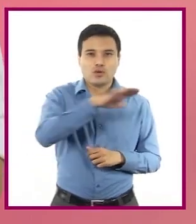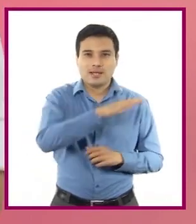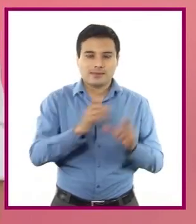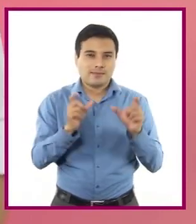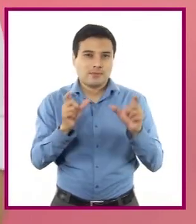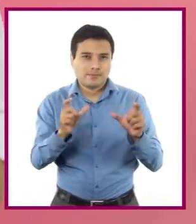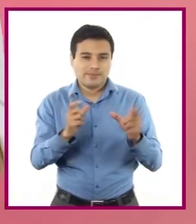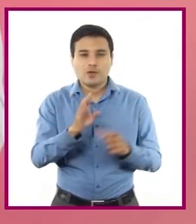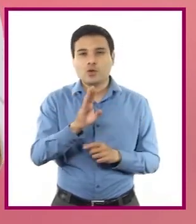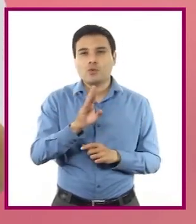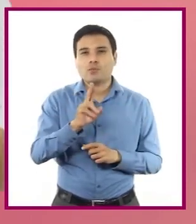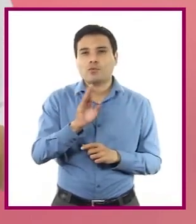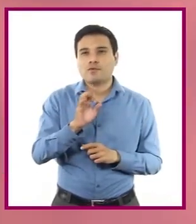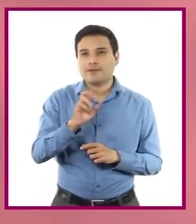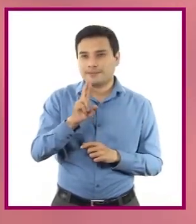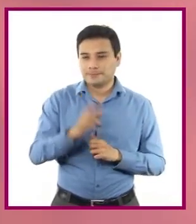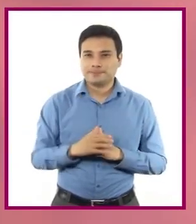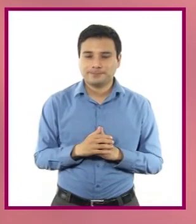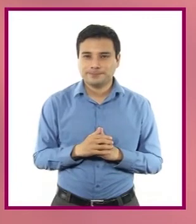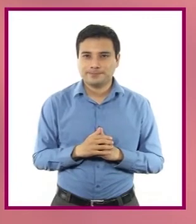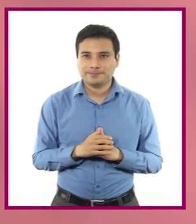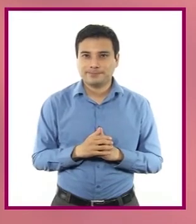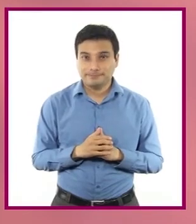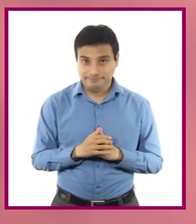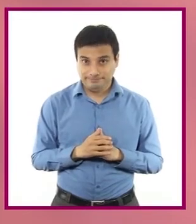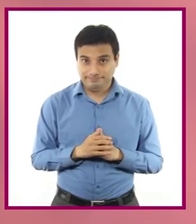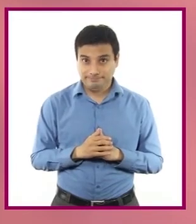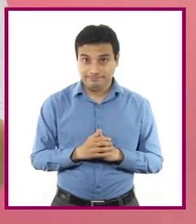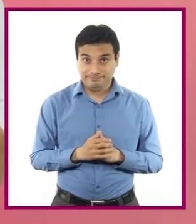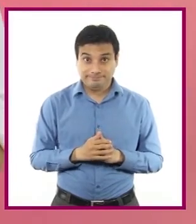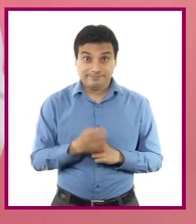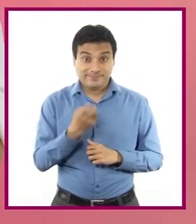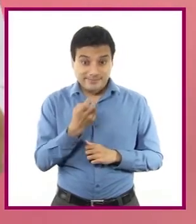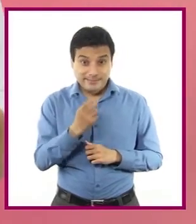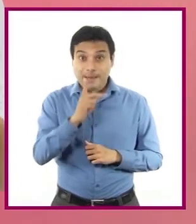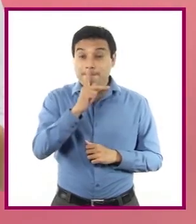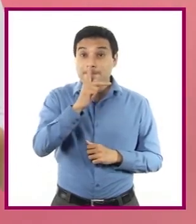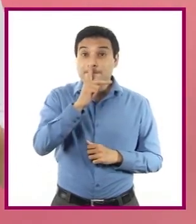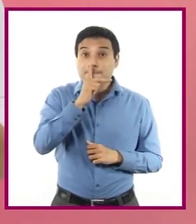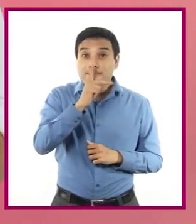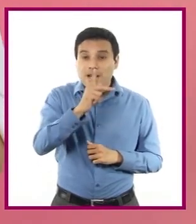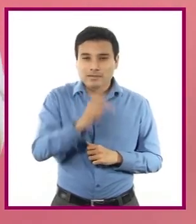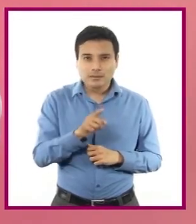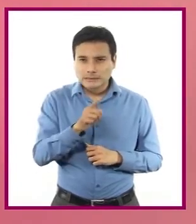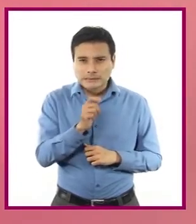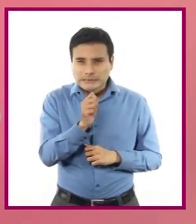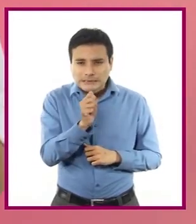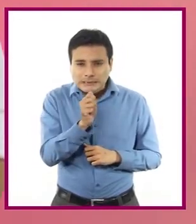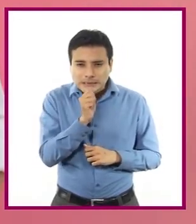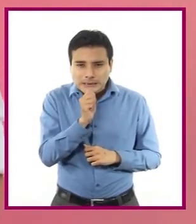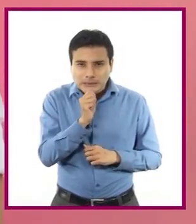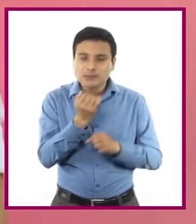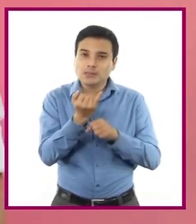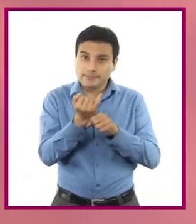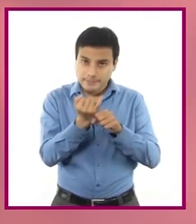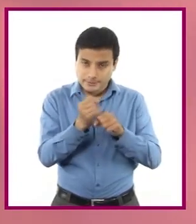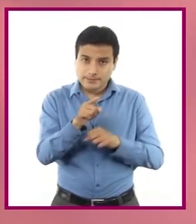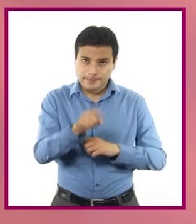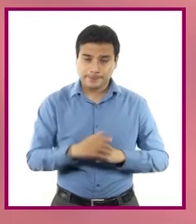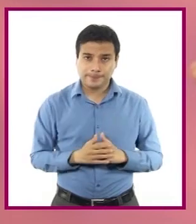llama buffer. Por cierto, no olviden revisar este tipo de palabras que no entiendan o que requieran ser